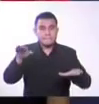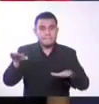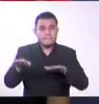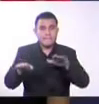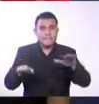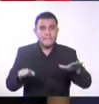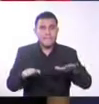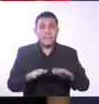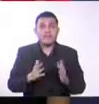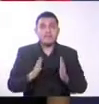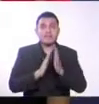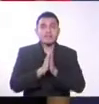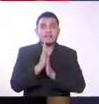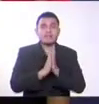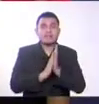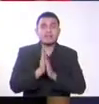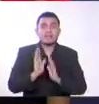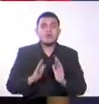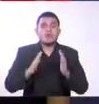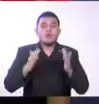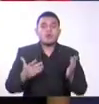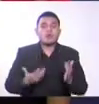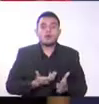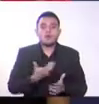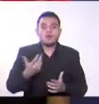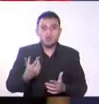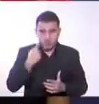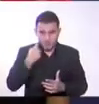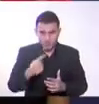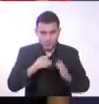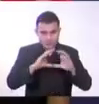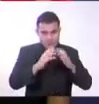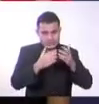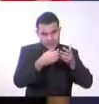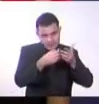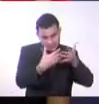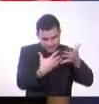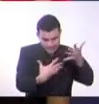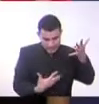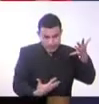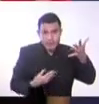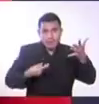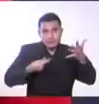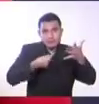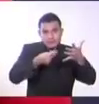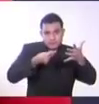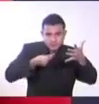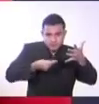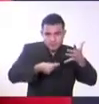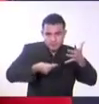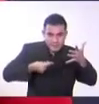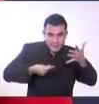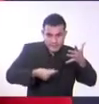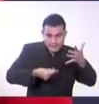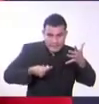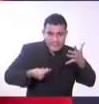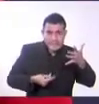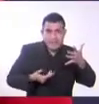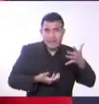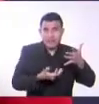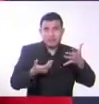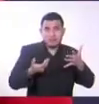Interesante, porque cuando vemos los tipos de impuestos, estamos notando que se nos aplican a todos,